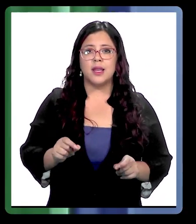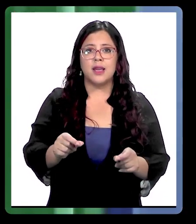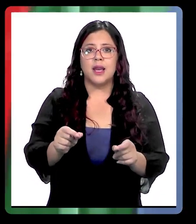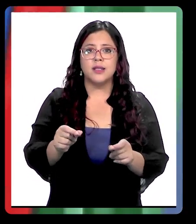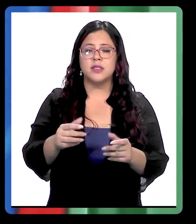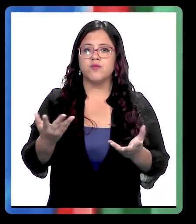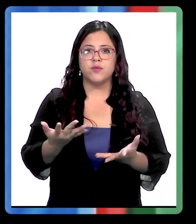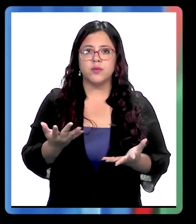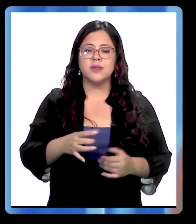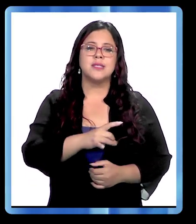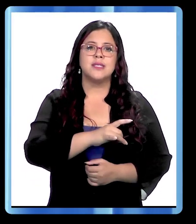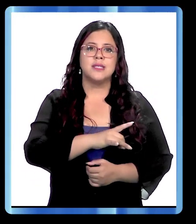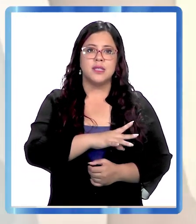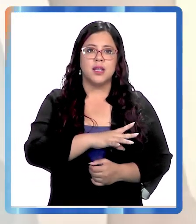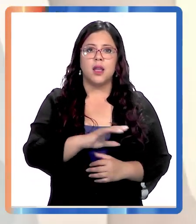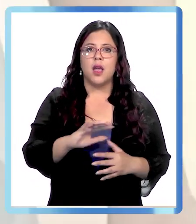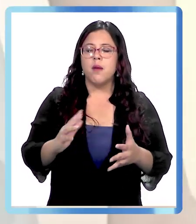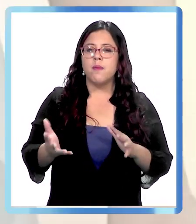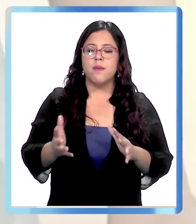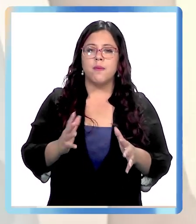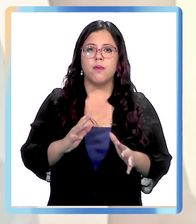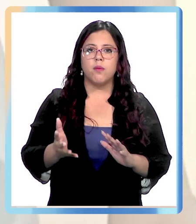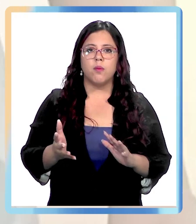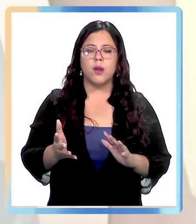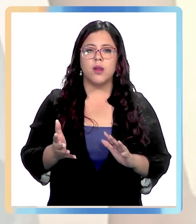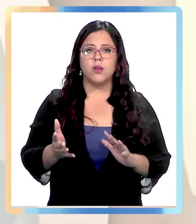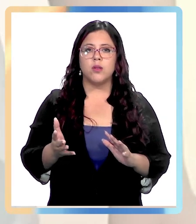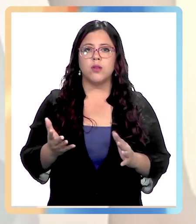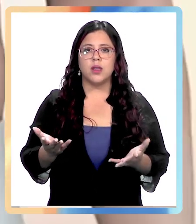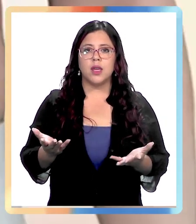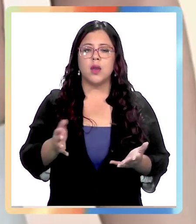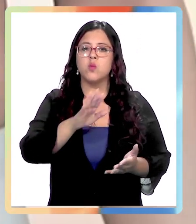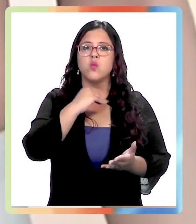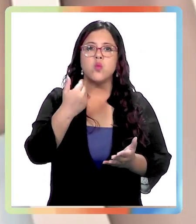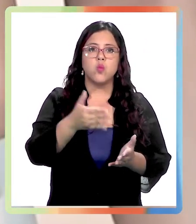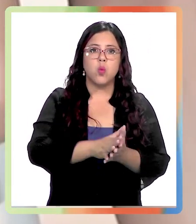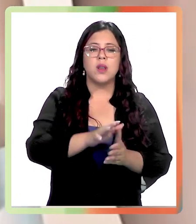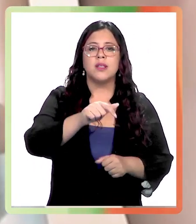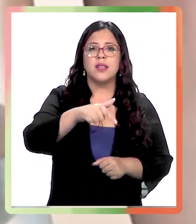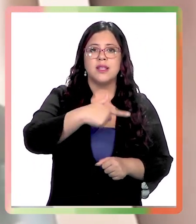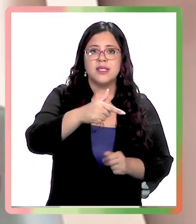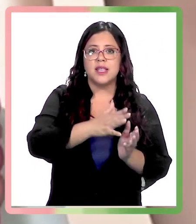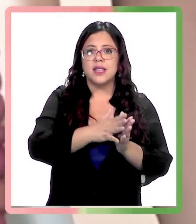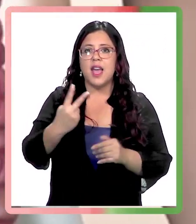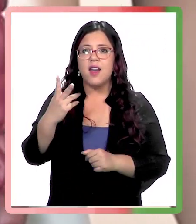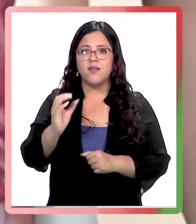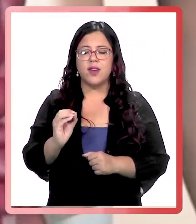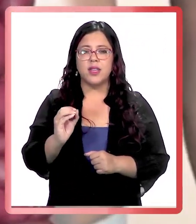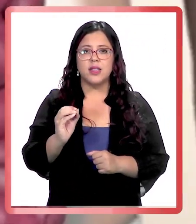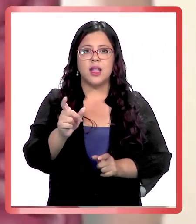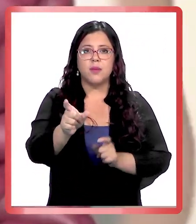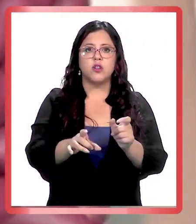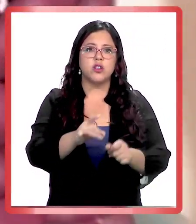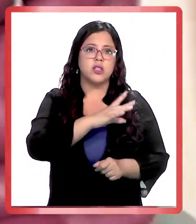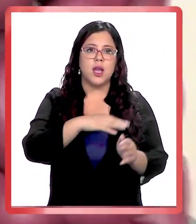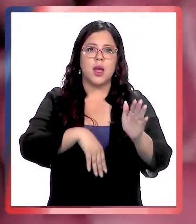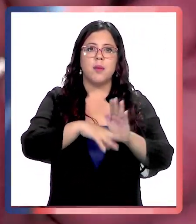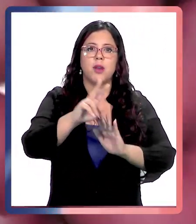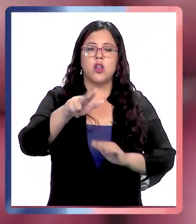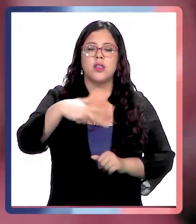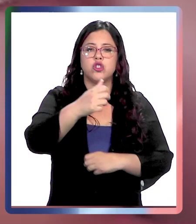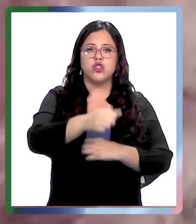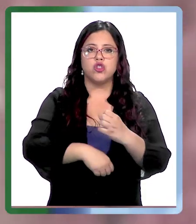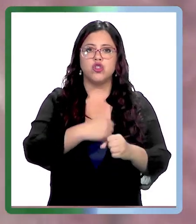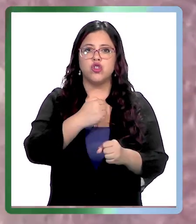en Chile aproximadamente están muriendo entre 17 y 20 chilenos mayores de 18 años de cada